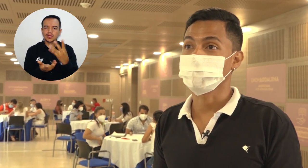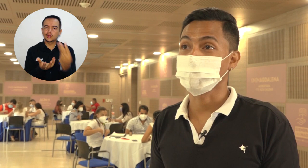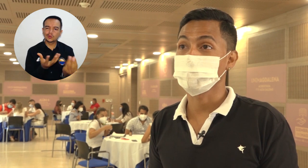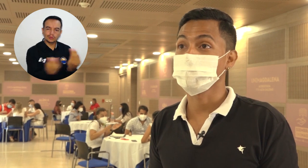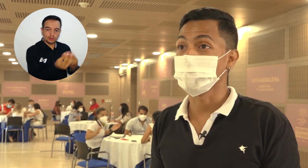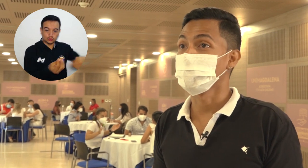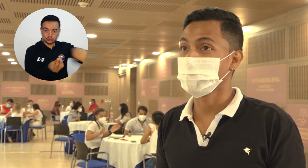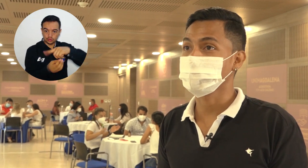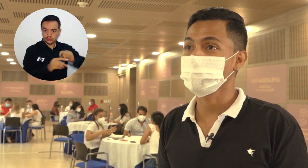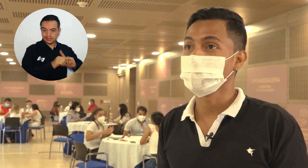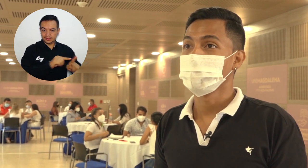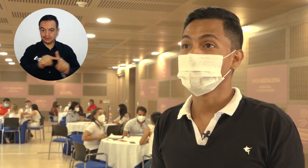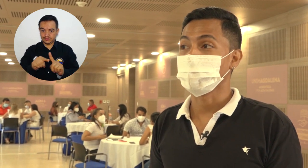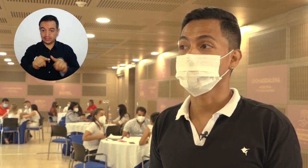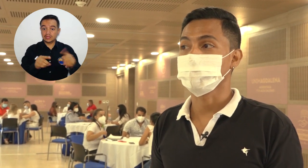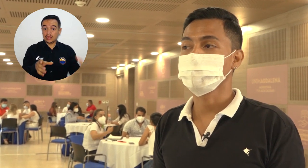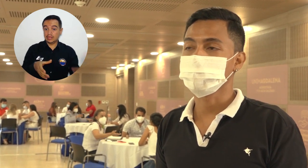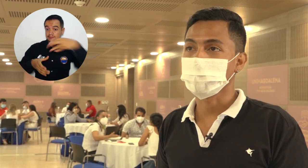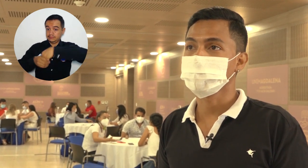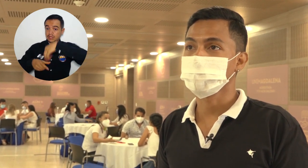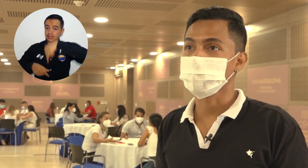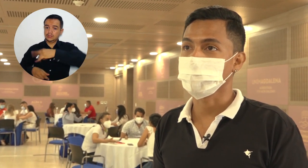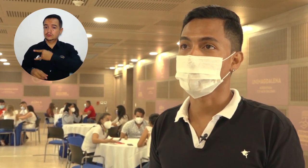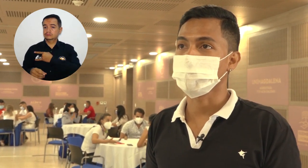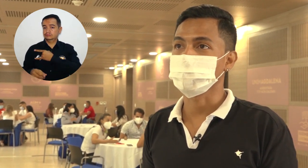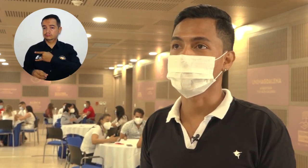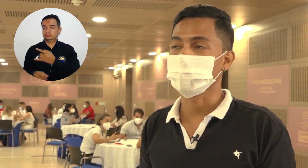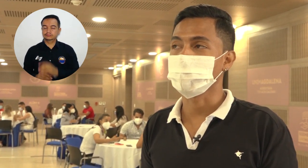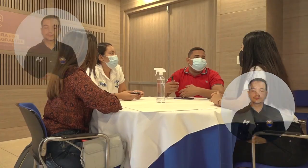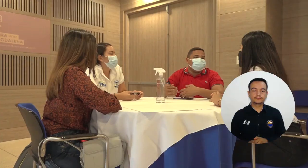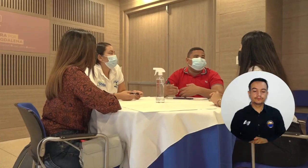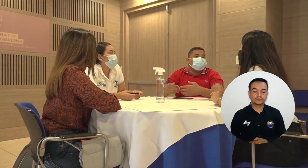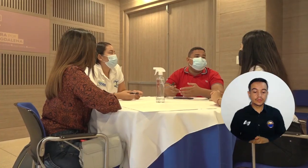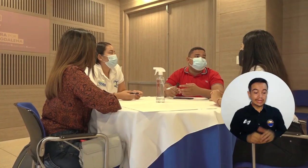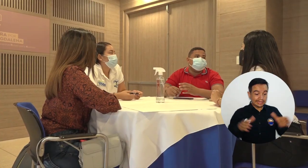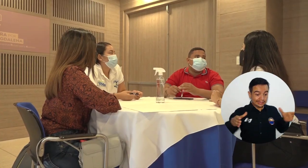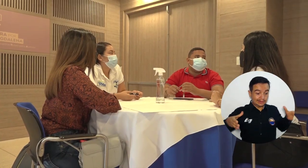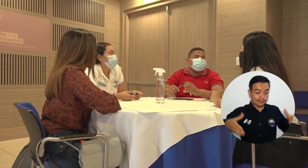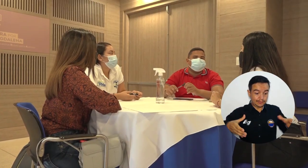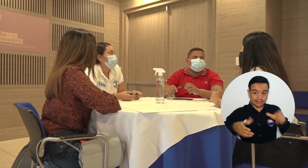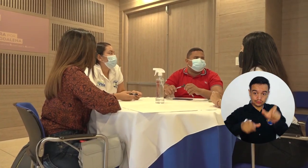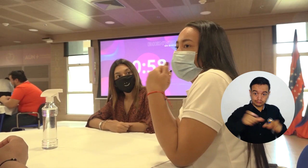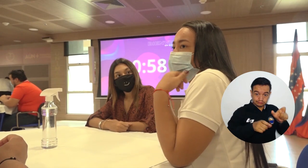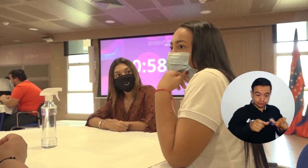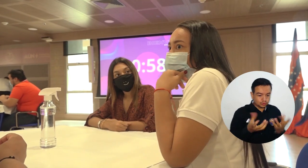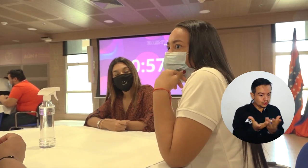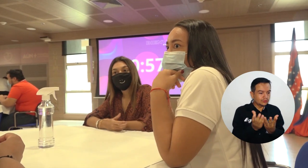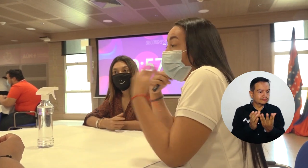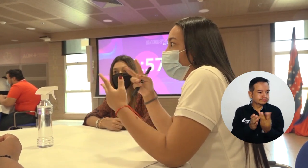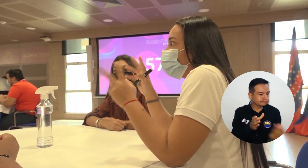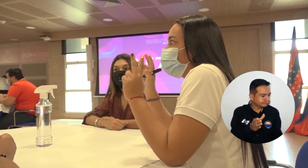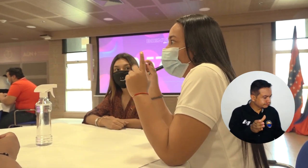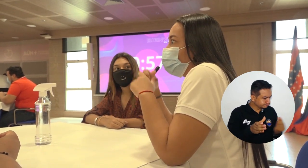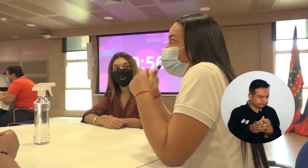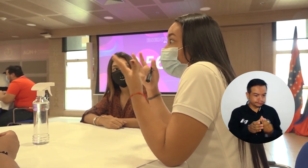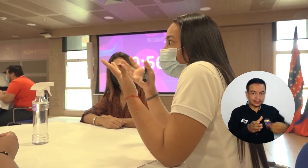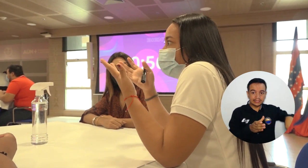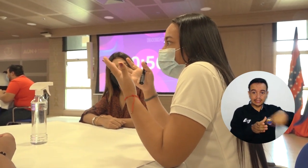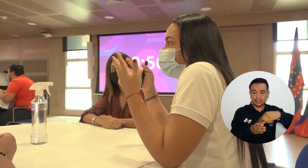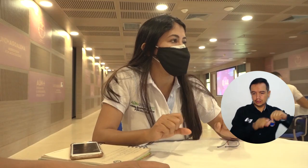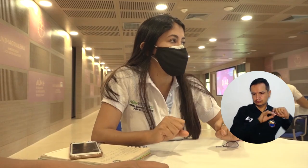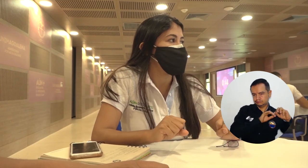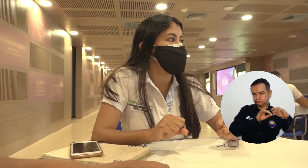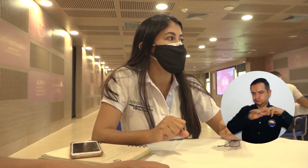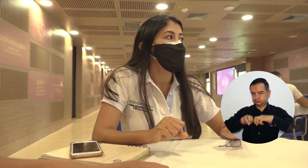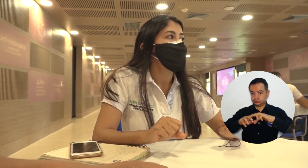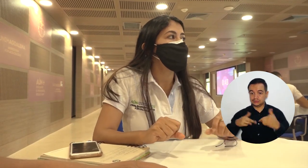y las poblaciones diversas que son existentes dentro de la universidad. Los colectivos universitarios de Unimagdalena se dieron cita en el